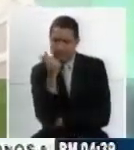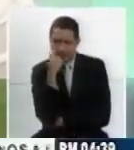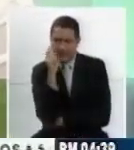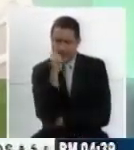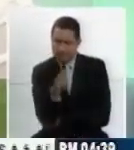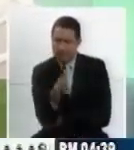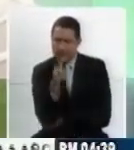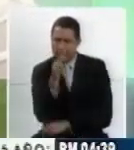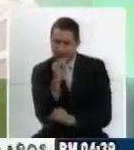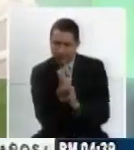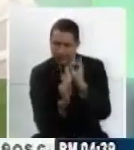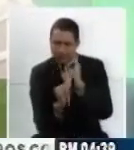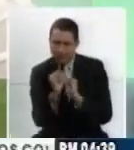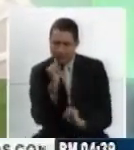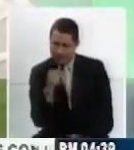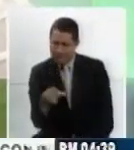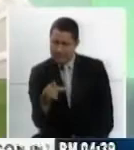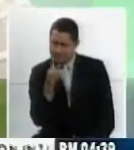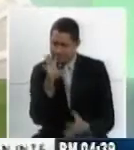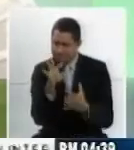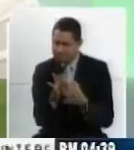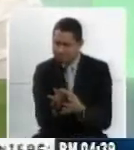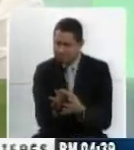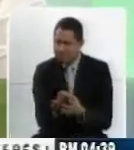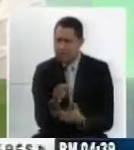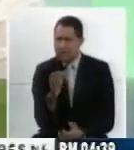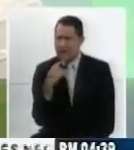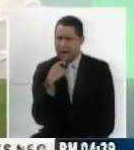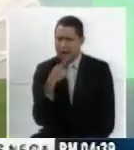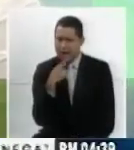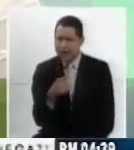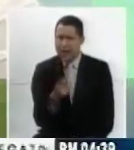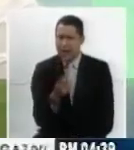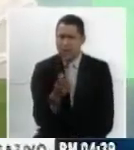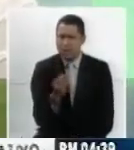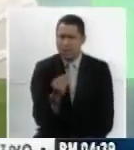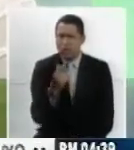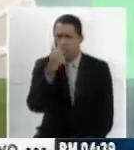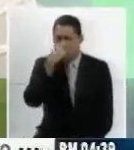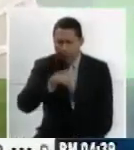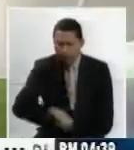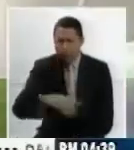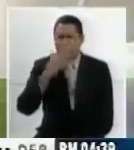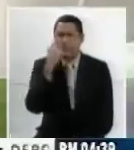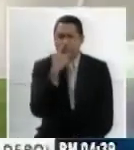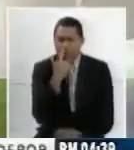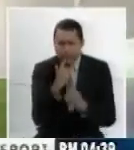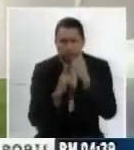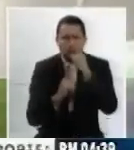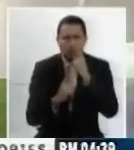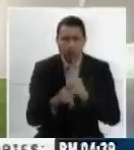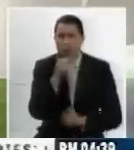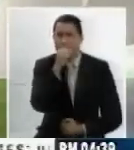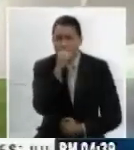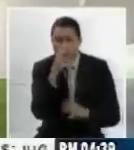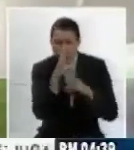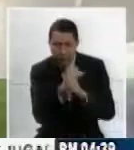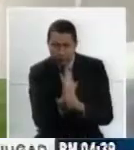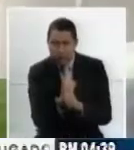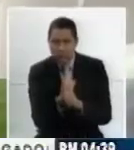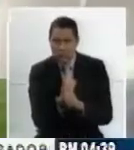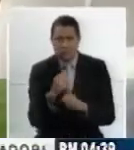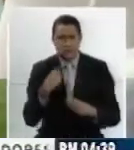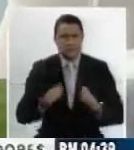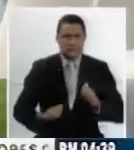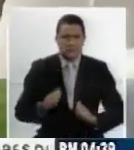observen a sus niños, traten de asociar. Cuando existe una cascada de moco, cuando existe tos en la noche, cuando el niño no